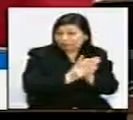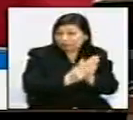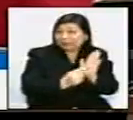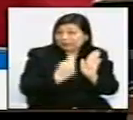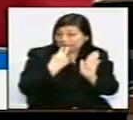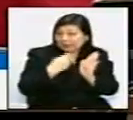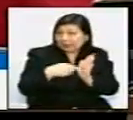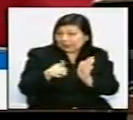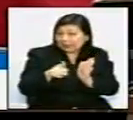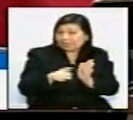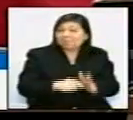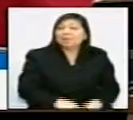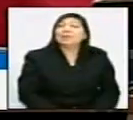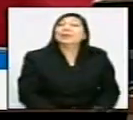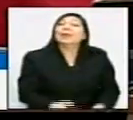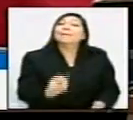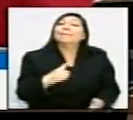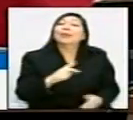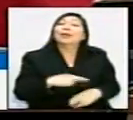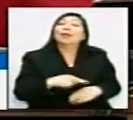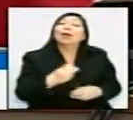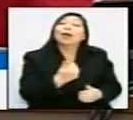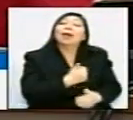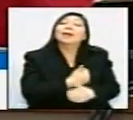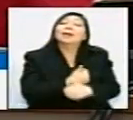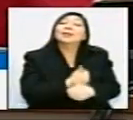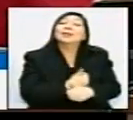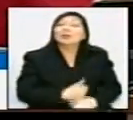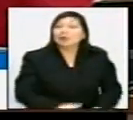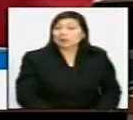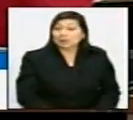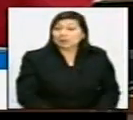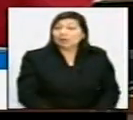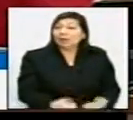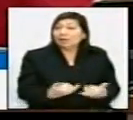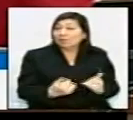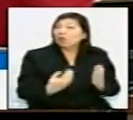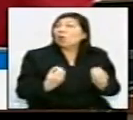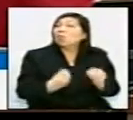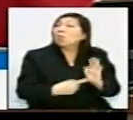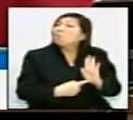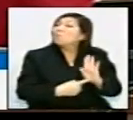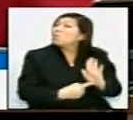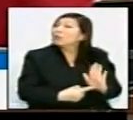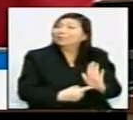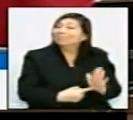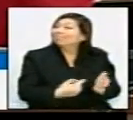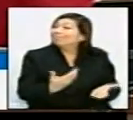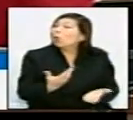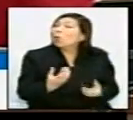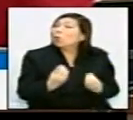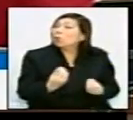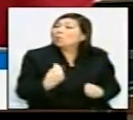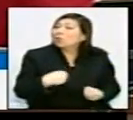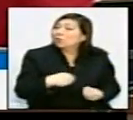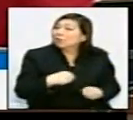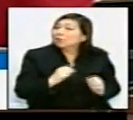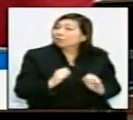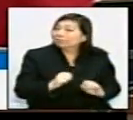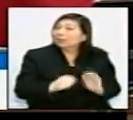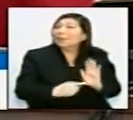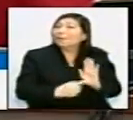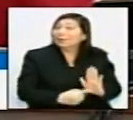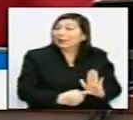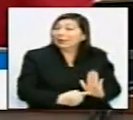este caso aplicado para la región Ayacucho, y esto muestra más o menos cómo es que nosotros le vamos a